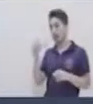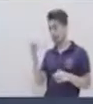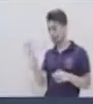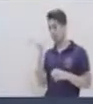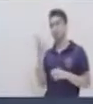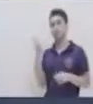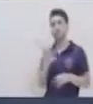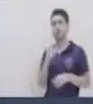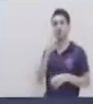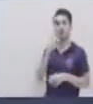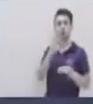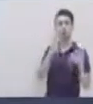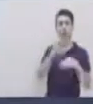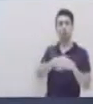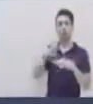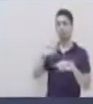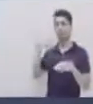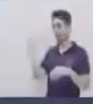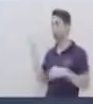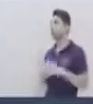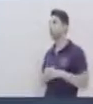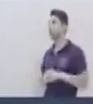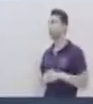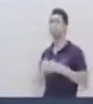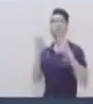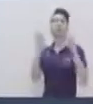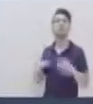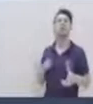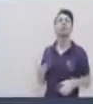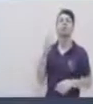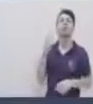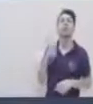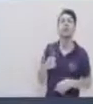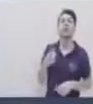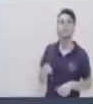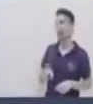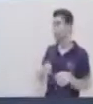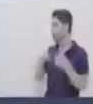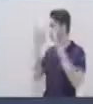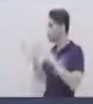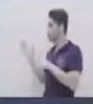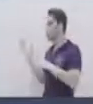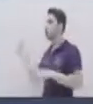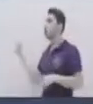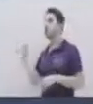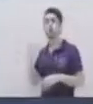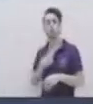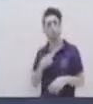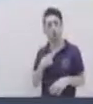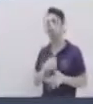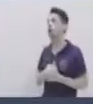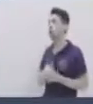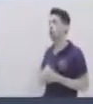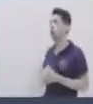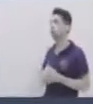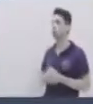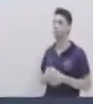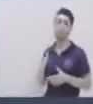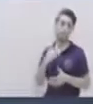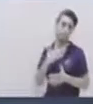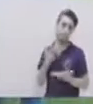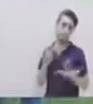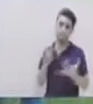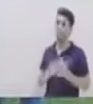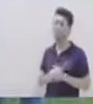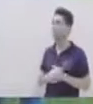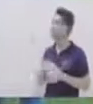llevan a cabo la acción. Entonces la persona es quien está realizando la acción, yo se refiere a mí que